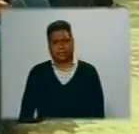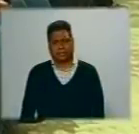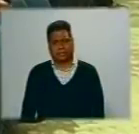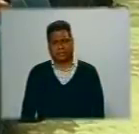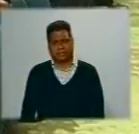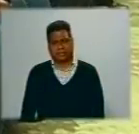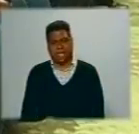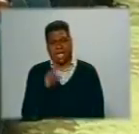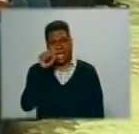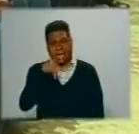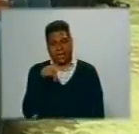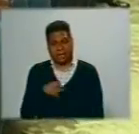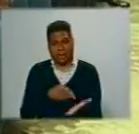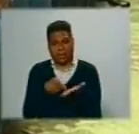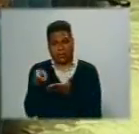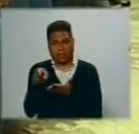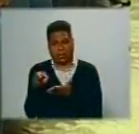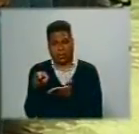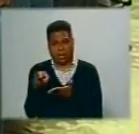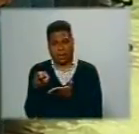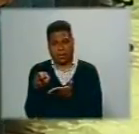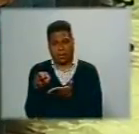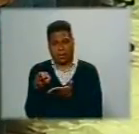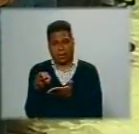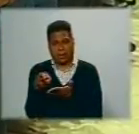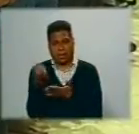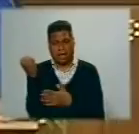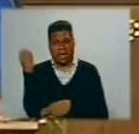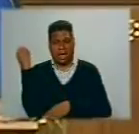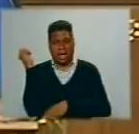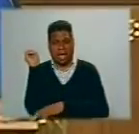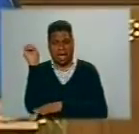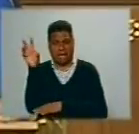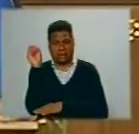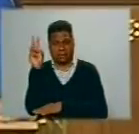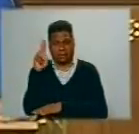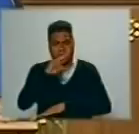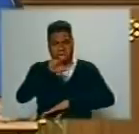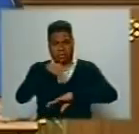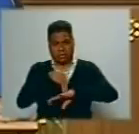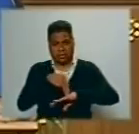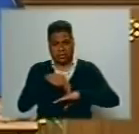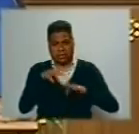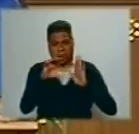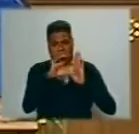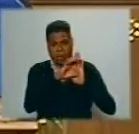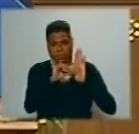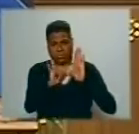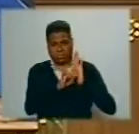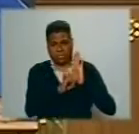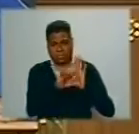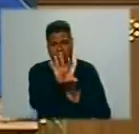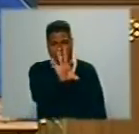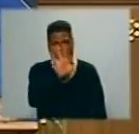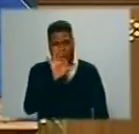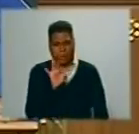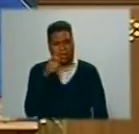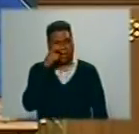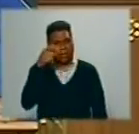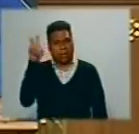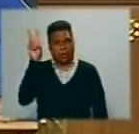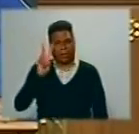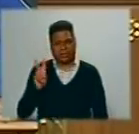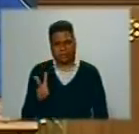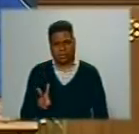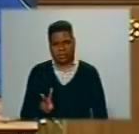honorable Asamblea Nacional Constituyente, electa por el pueblo venezolano, por